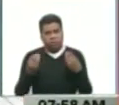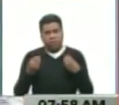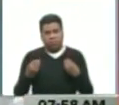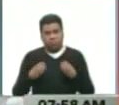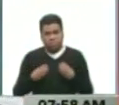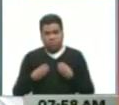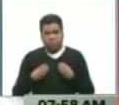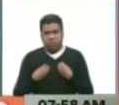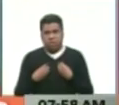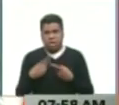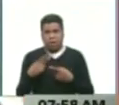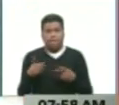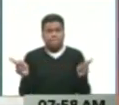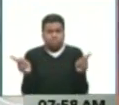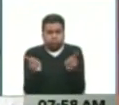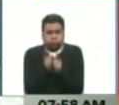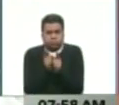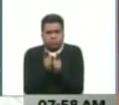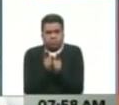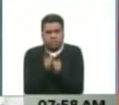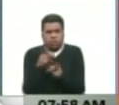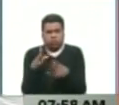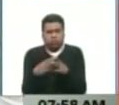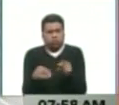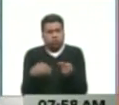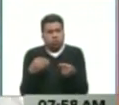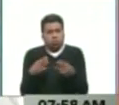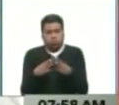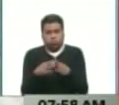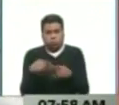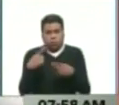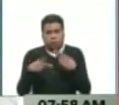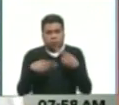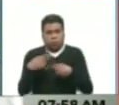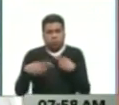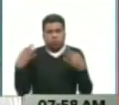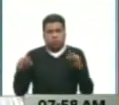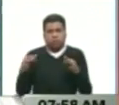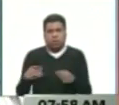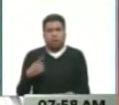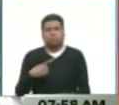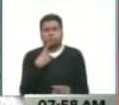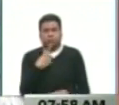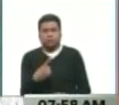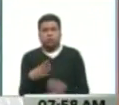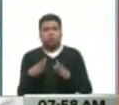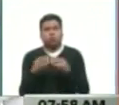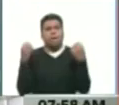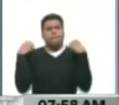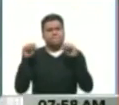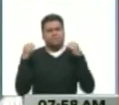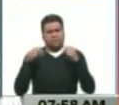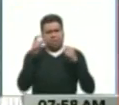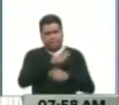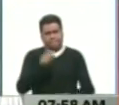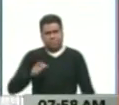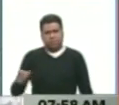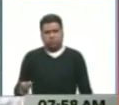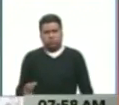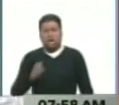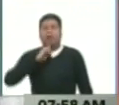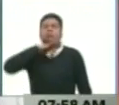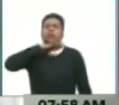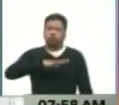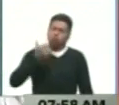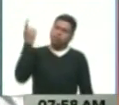y los recursos naturales. Entonces, ¿cómo creamos una contrahegemonía? Primero, diciendo, todo lo que practica el ser humano tiene una historicidad